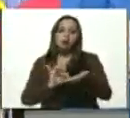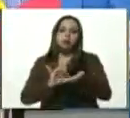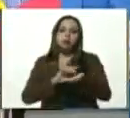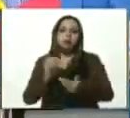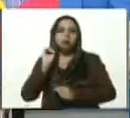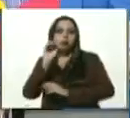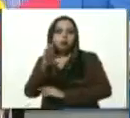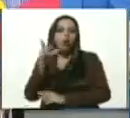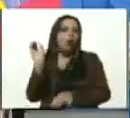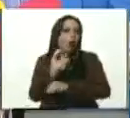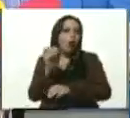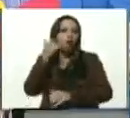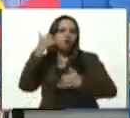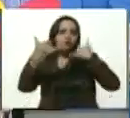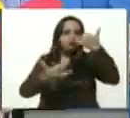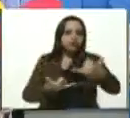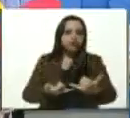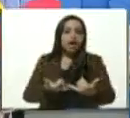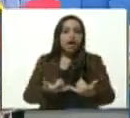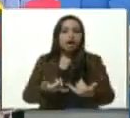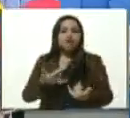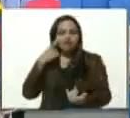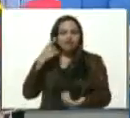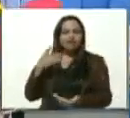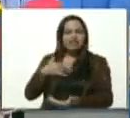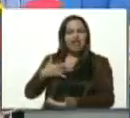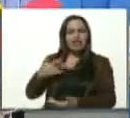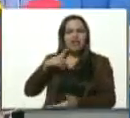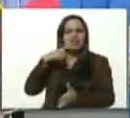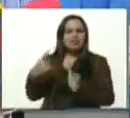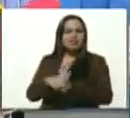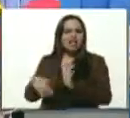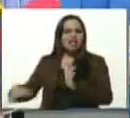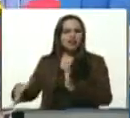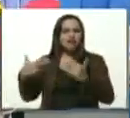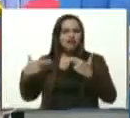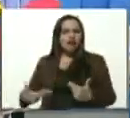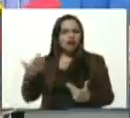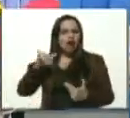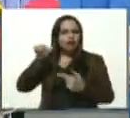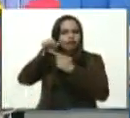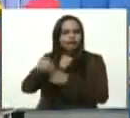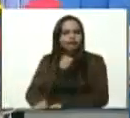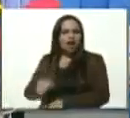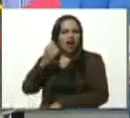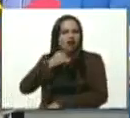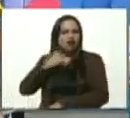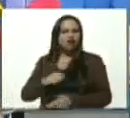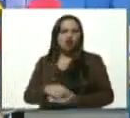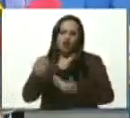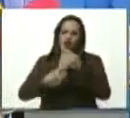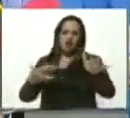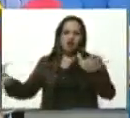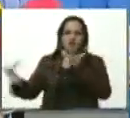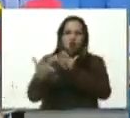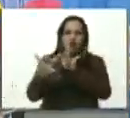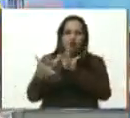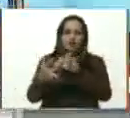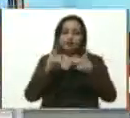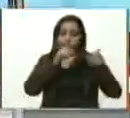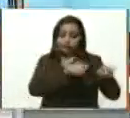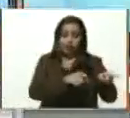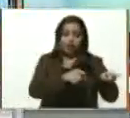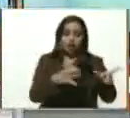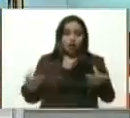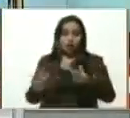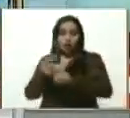en caso tal de que sientan que están siendo vulnerados algunos de sus derechos? ¿Cómo hacer ese enlace entre las salas situacionales y el pueblo? Muy